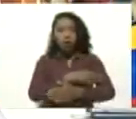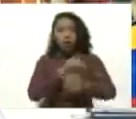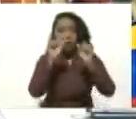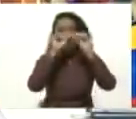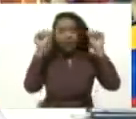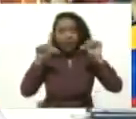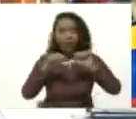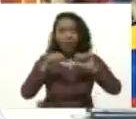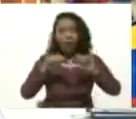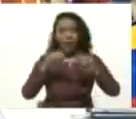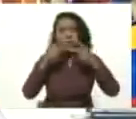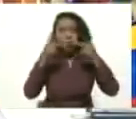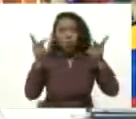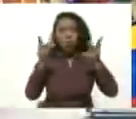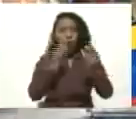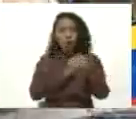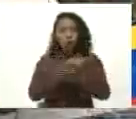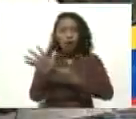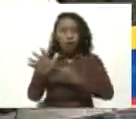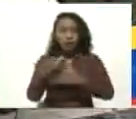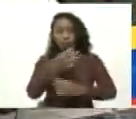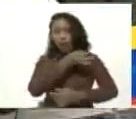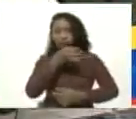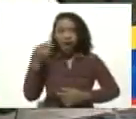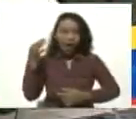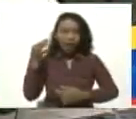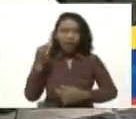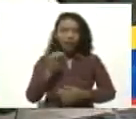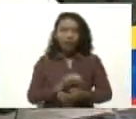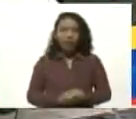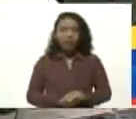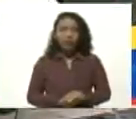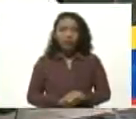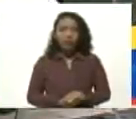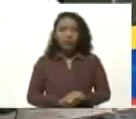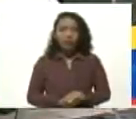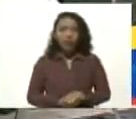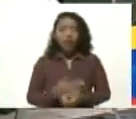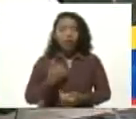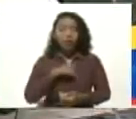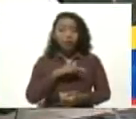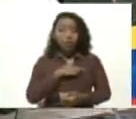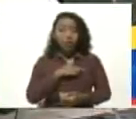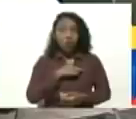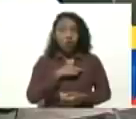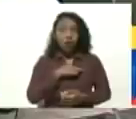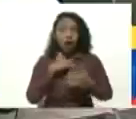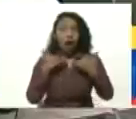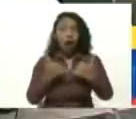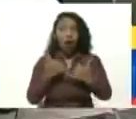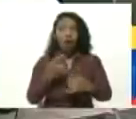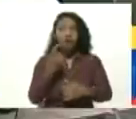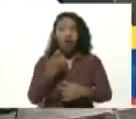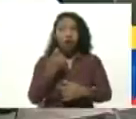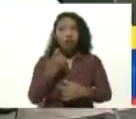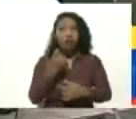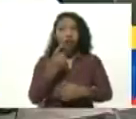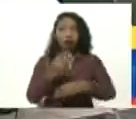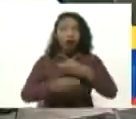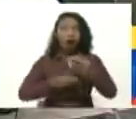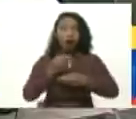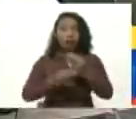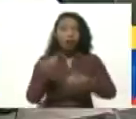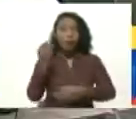público, gratuito y de calidad, de excelencia. Lo hemos con... Ahora, ¿qué falta todavía por hacer?